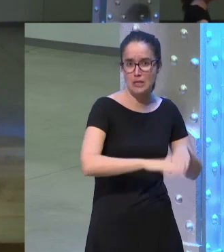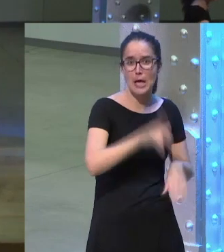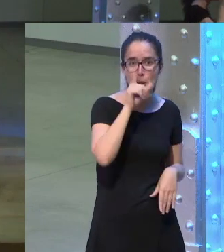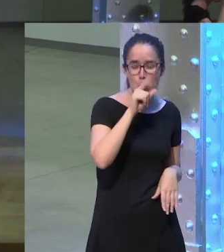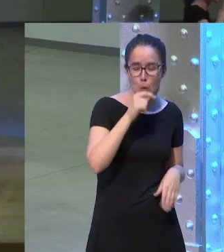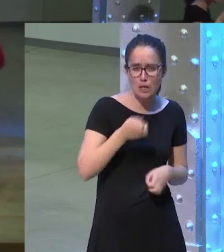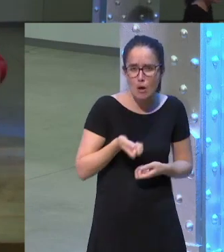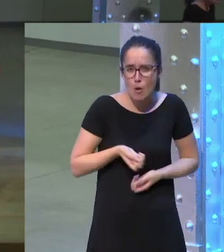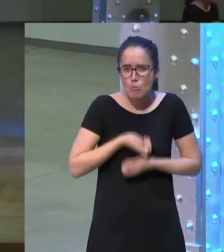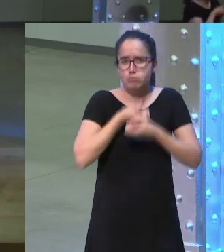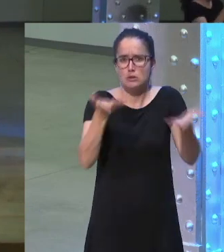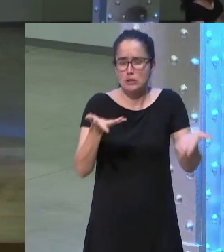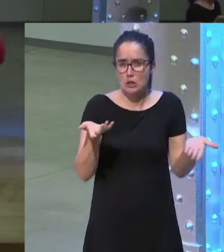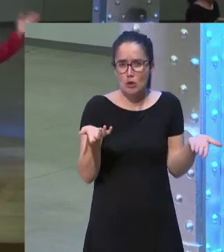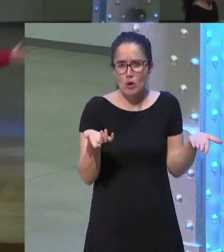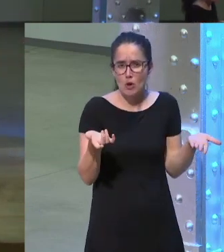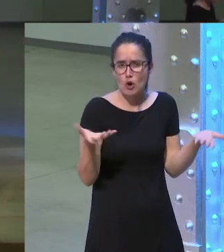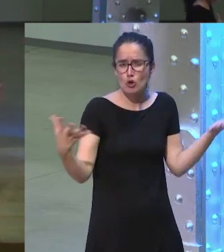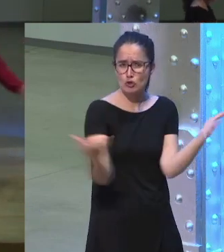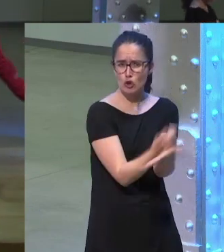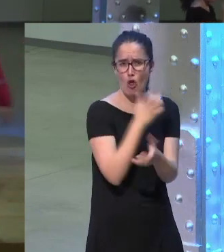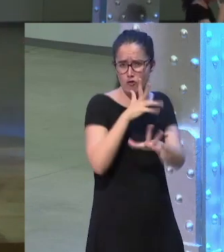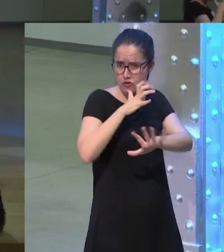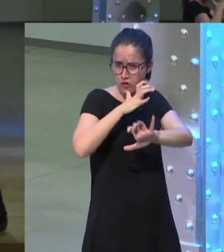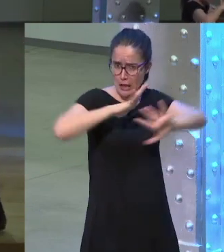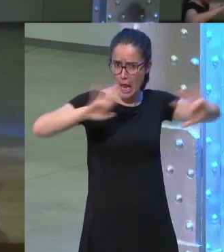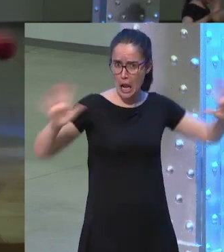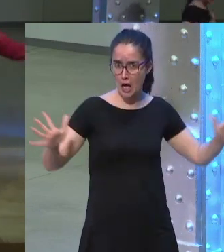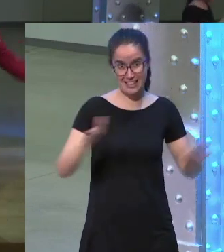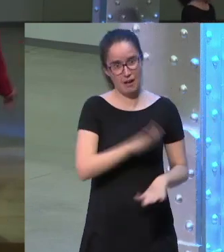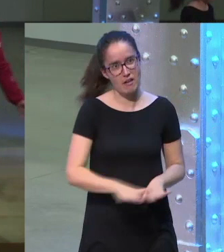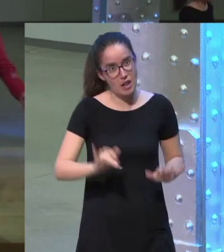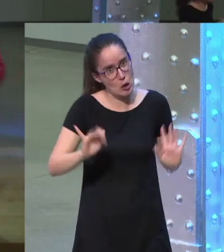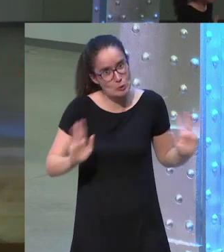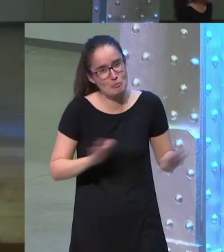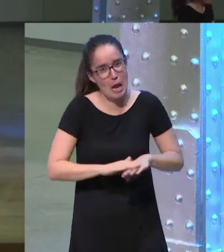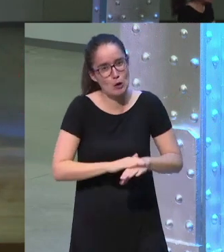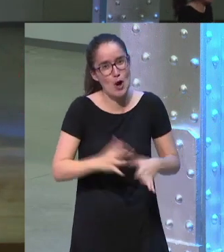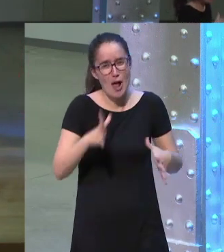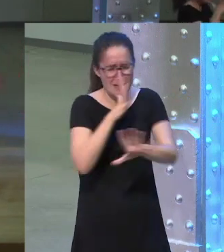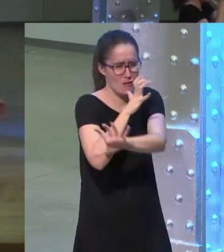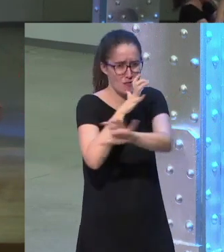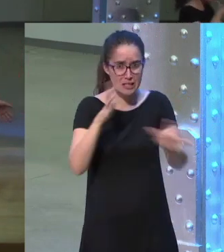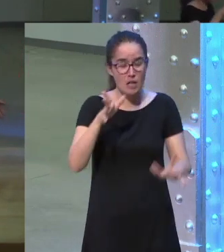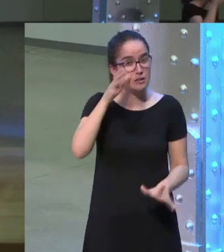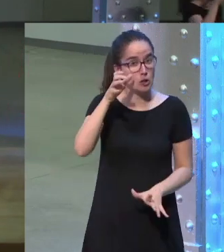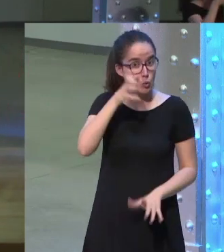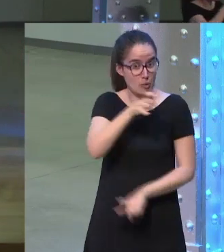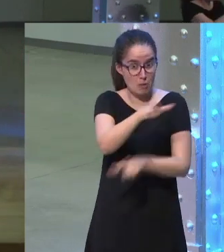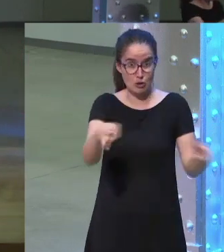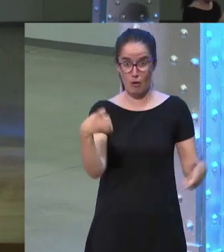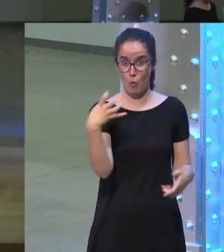a decirme qué mal está todo, porque hay niños. ¿Qué mal está todo? Pues te escuchan los 4 que piensan que qué mal está